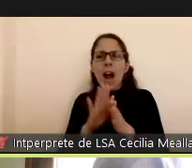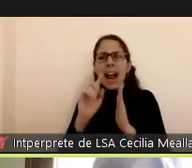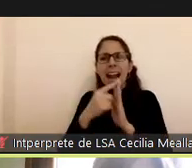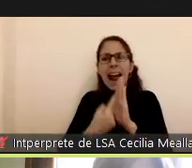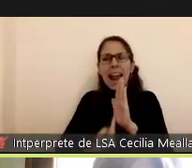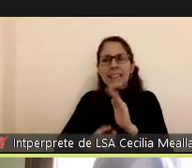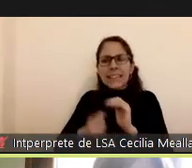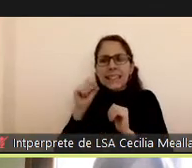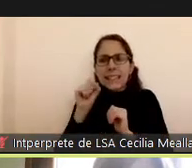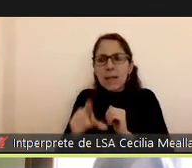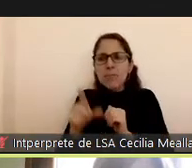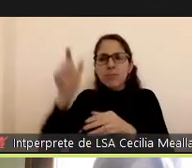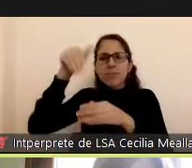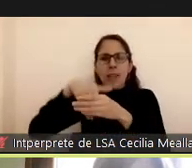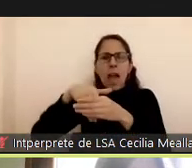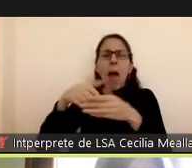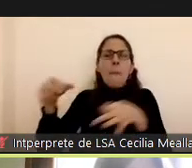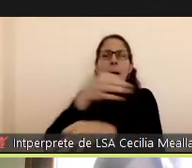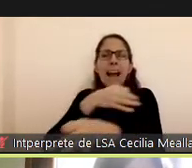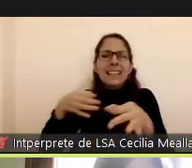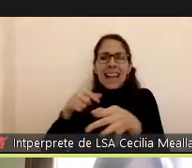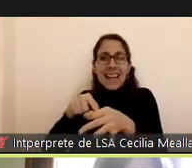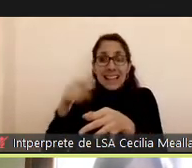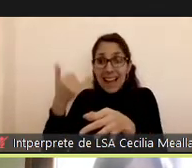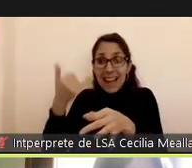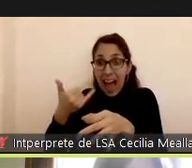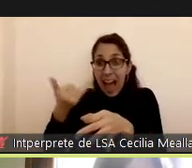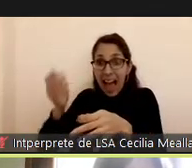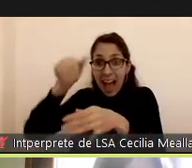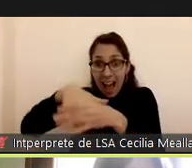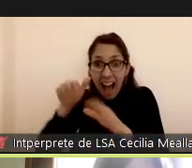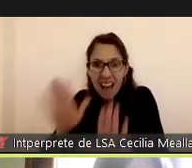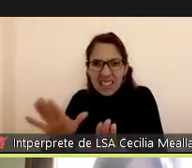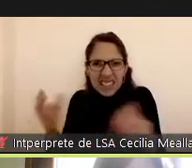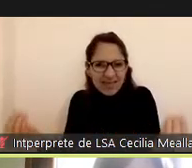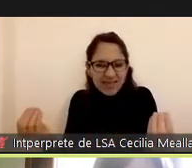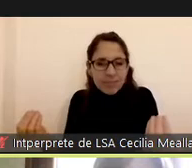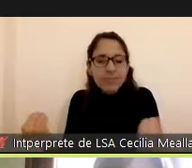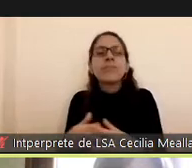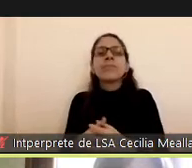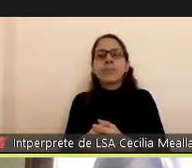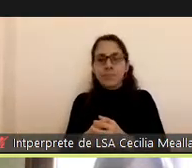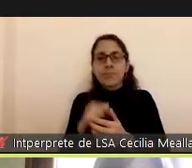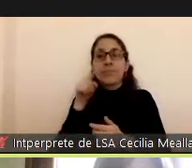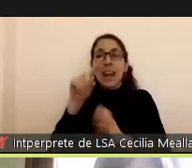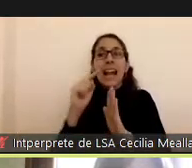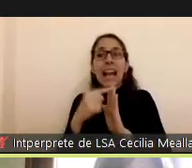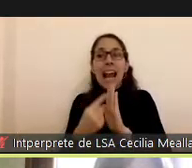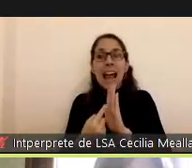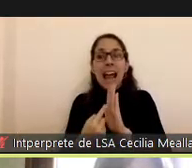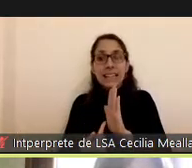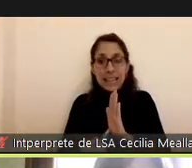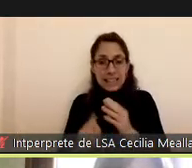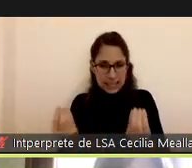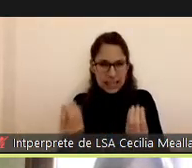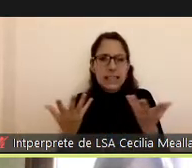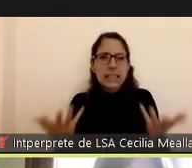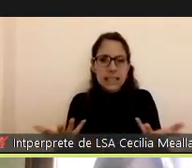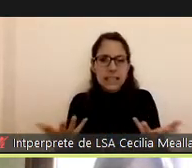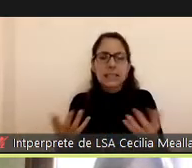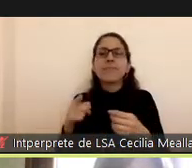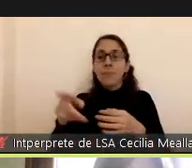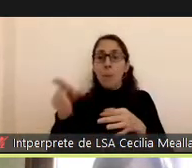la poseen? En cuanto a las características que le otorga a la bacteria, ahí lo que le va a otorgar, digamos, a la bacteria